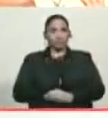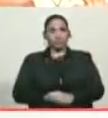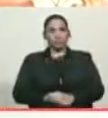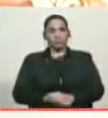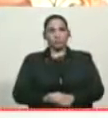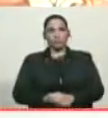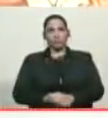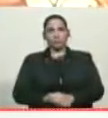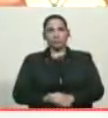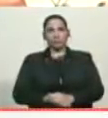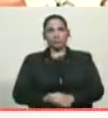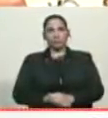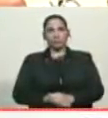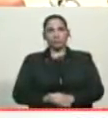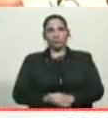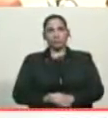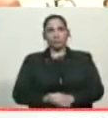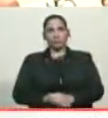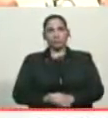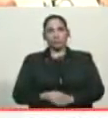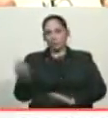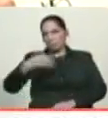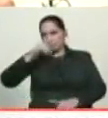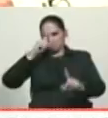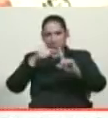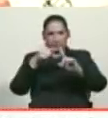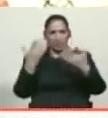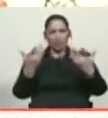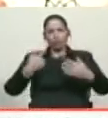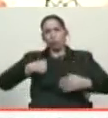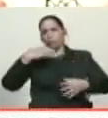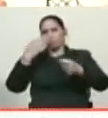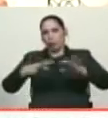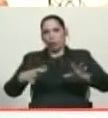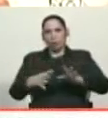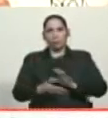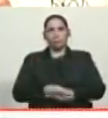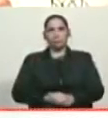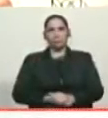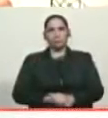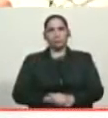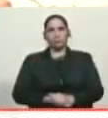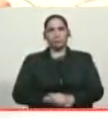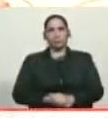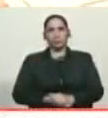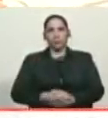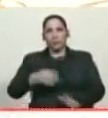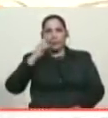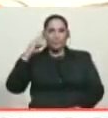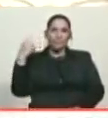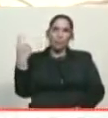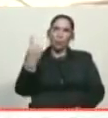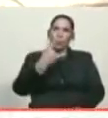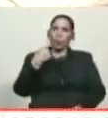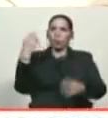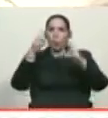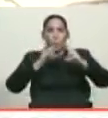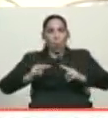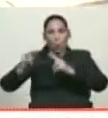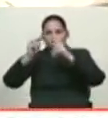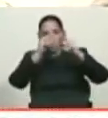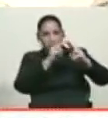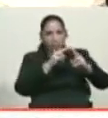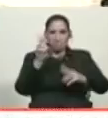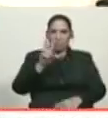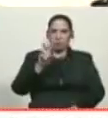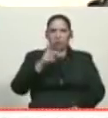fíjate lo siguiente. Más allá de eso, yo he tenido la suerte ahorita de darle la vuelta a Venezuela. Me falta creo que uno o